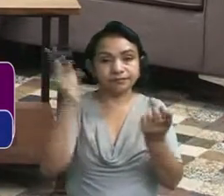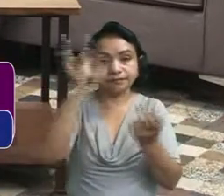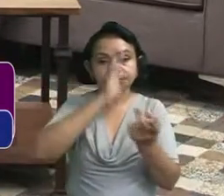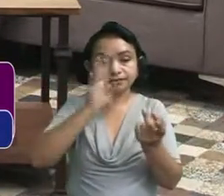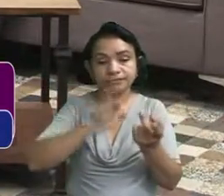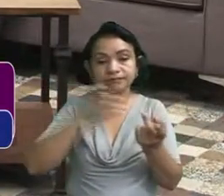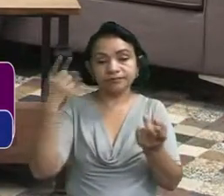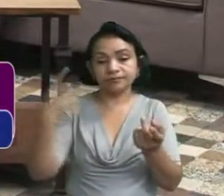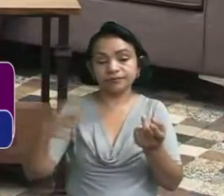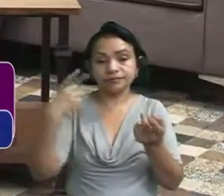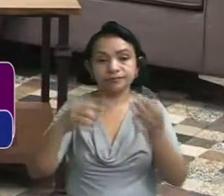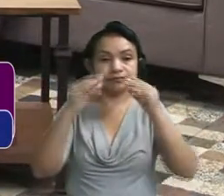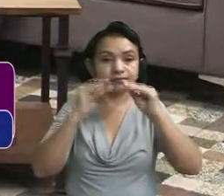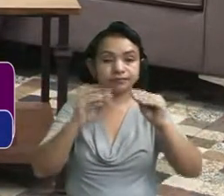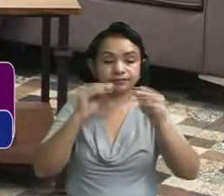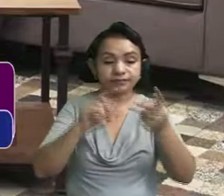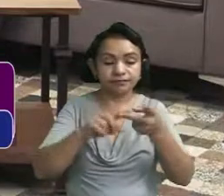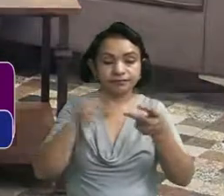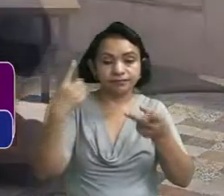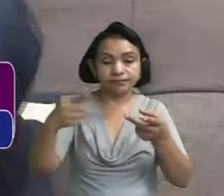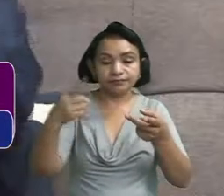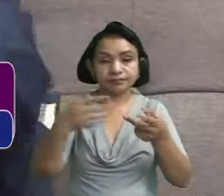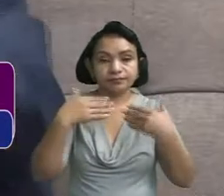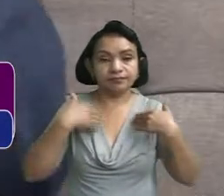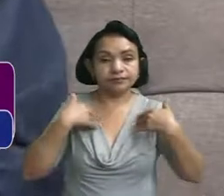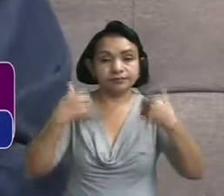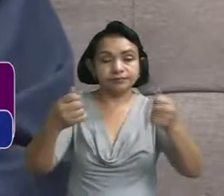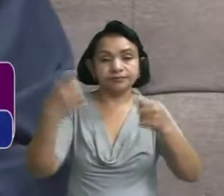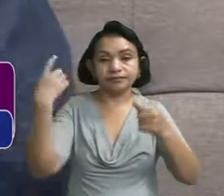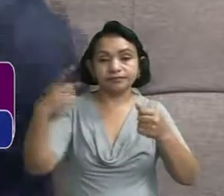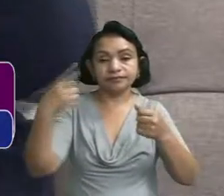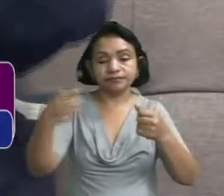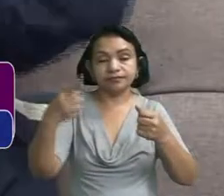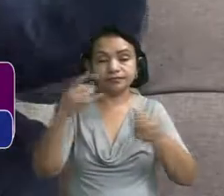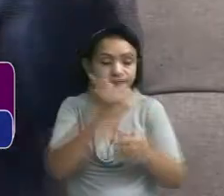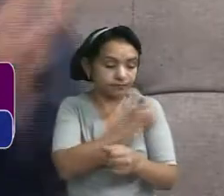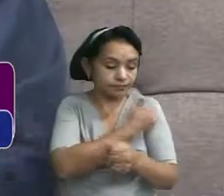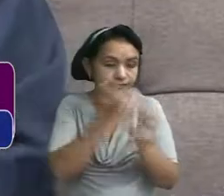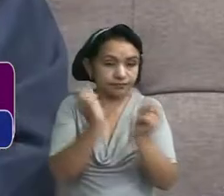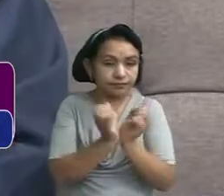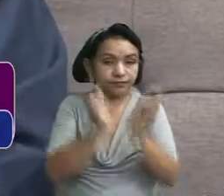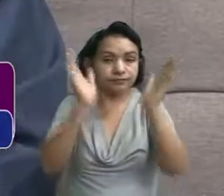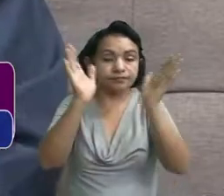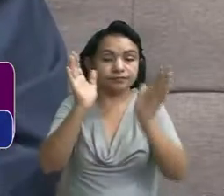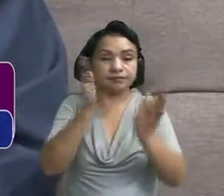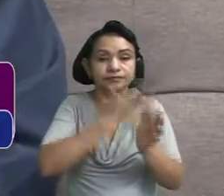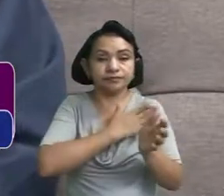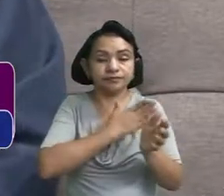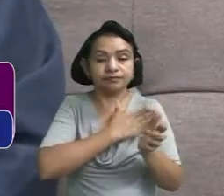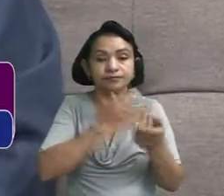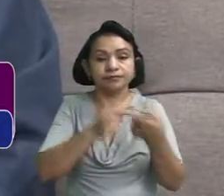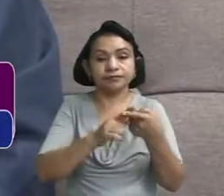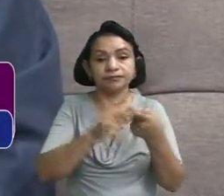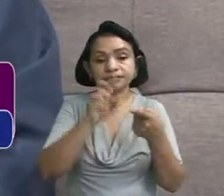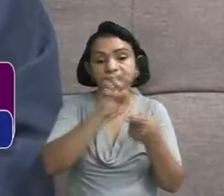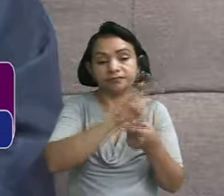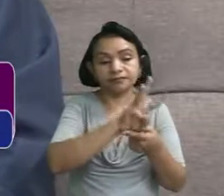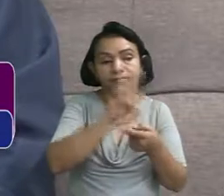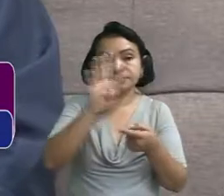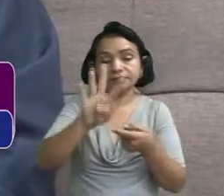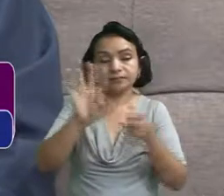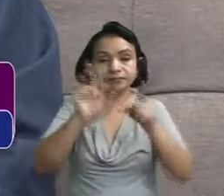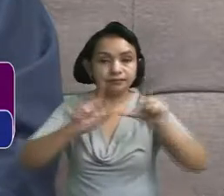derecho a la educación que no existió, el derecho a la salud, el derecho a la seguridad social, que era muy limitada en la época de Somoza, solo como en 3 o 4 lugares del